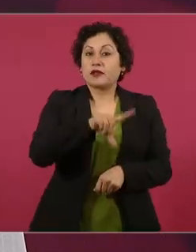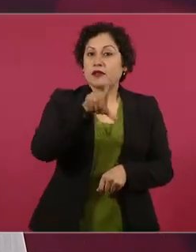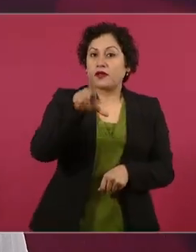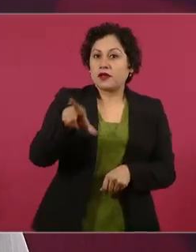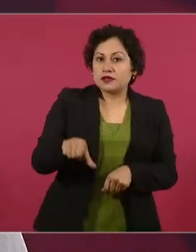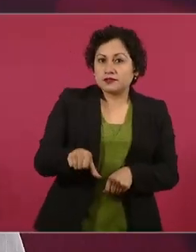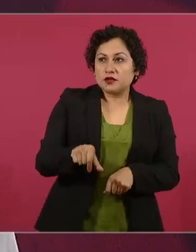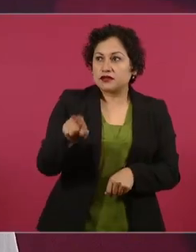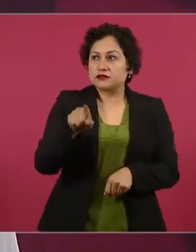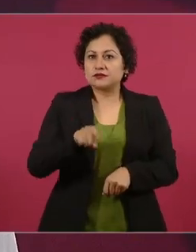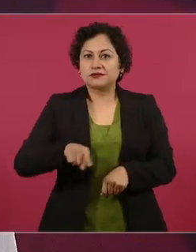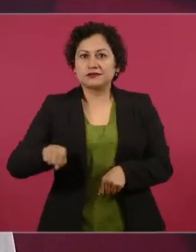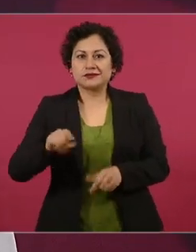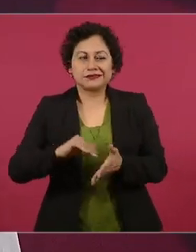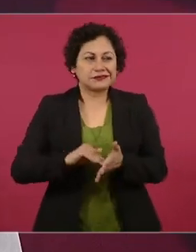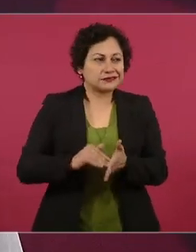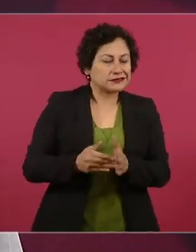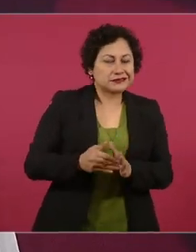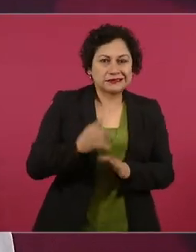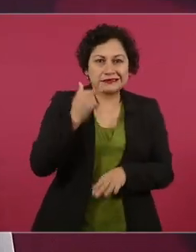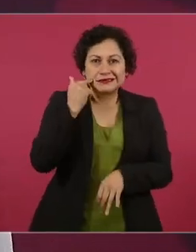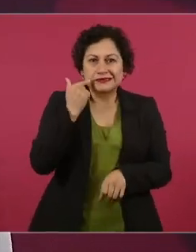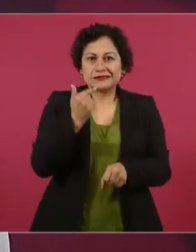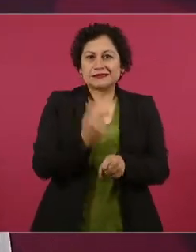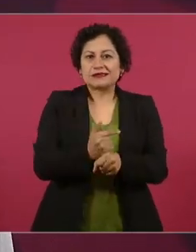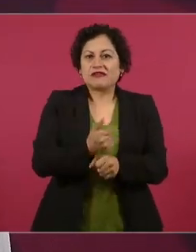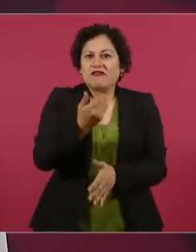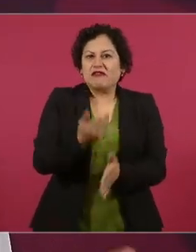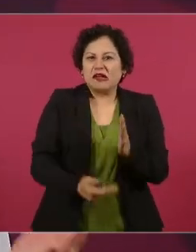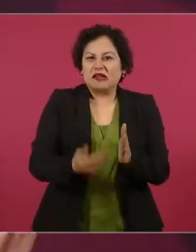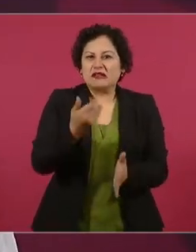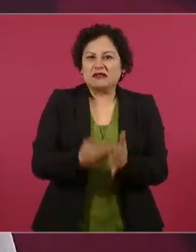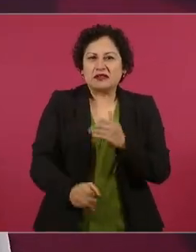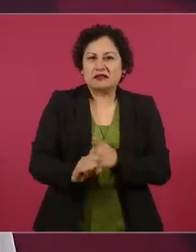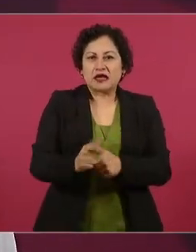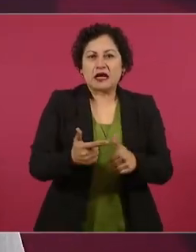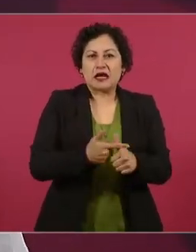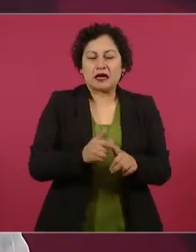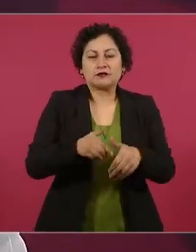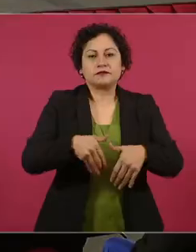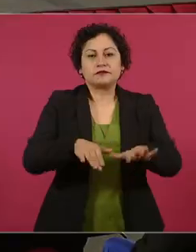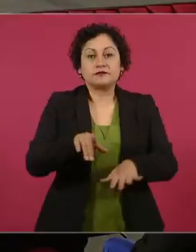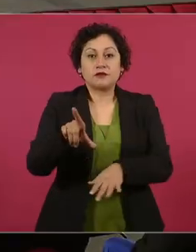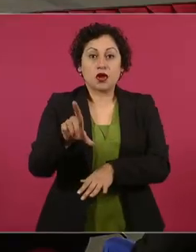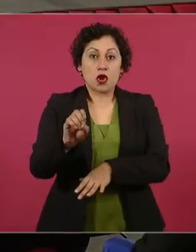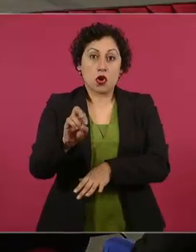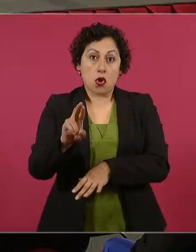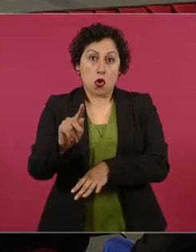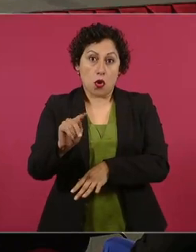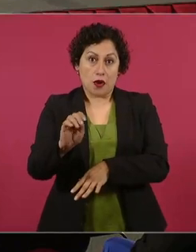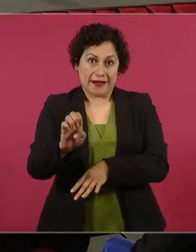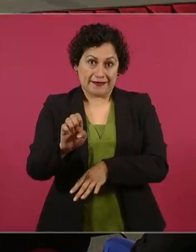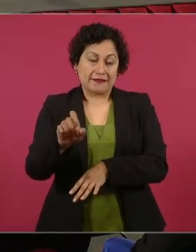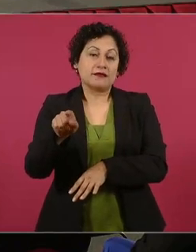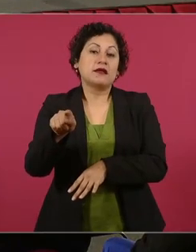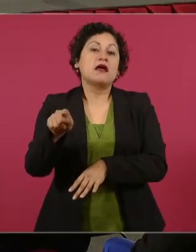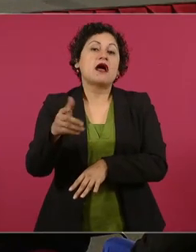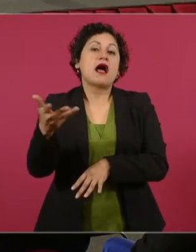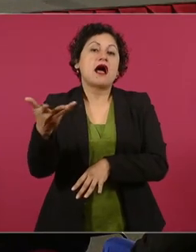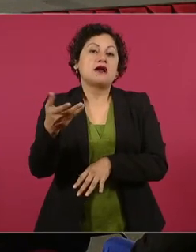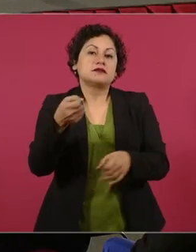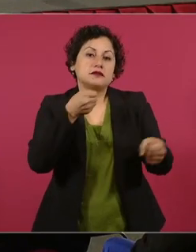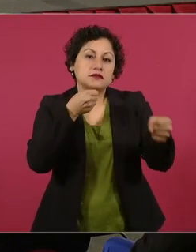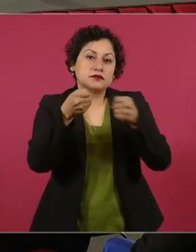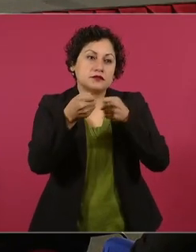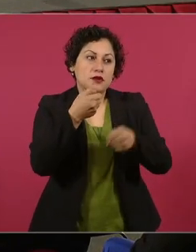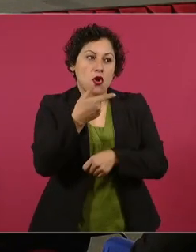maniobra, a pesar de que Carlos Loret de Mola entrevistó a Tim Golden y por más que trató